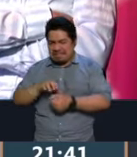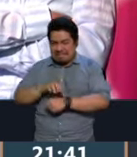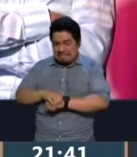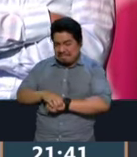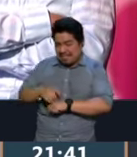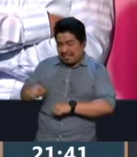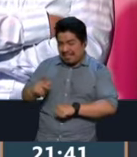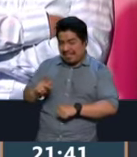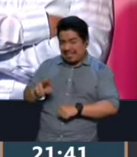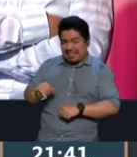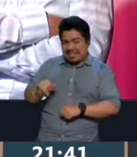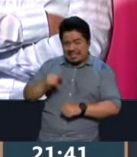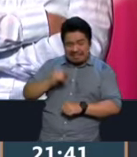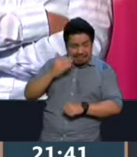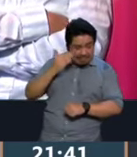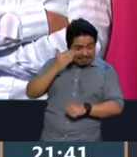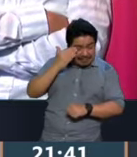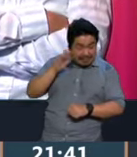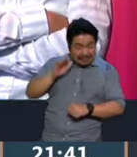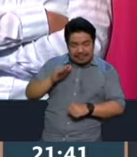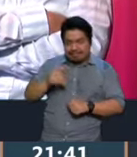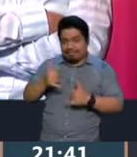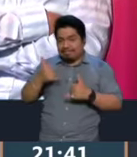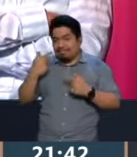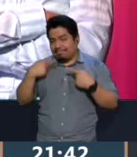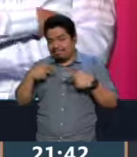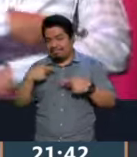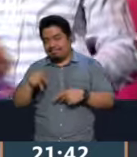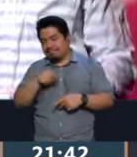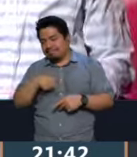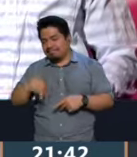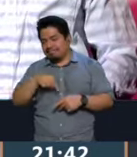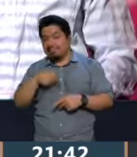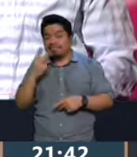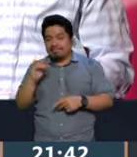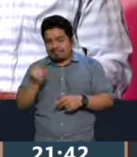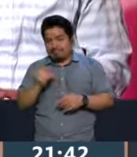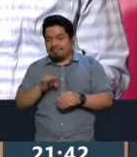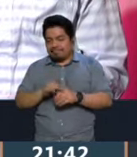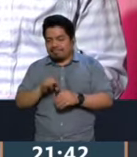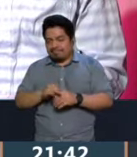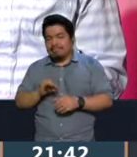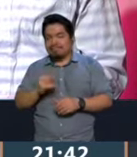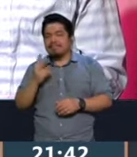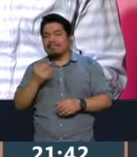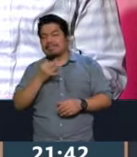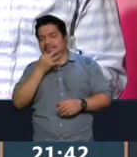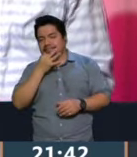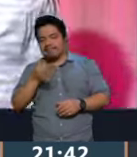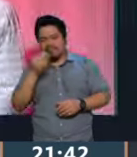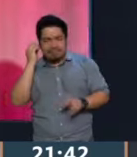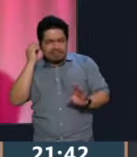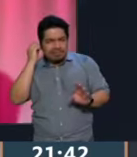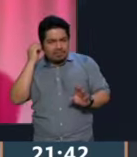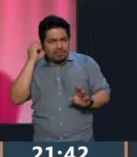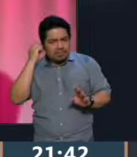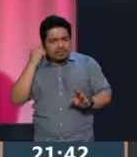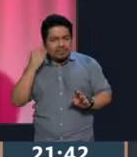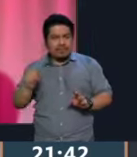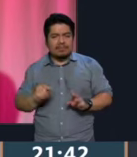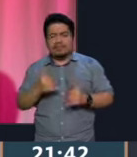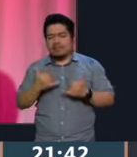la historia. Entonces, eso, la gente va a demostrar su descontento con eso el 2 de junio, como tú bien dijiste. Nos quedan 2 minutos antes del corte, pero el